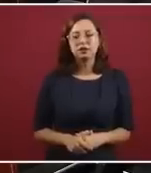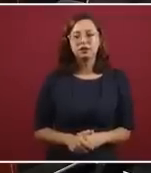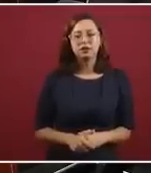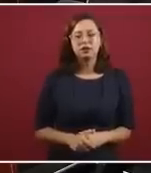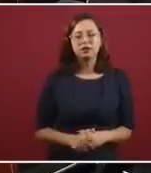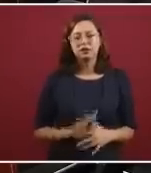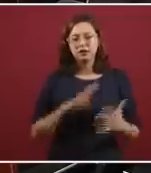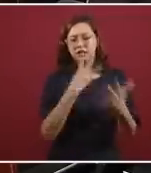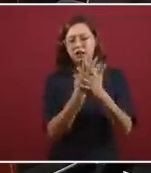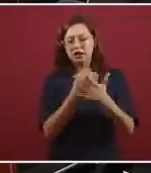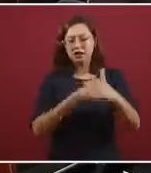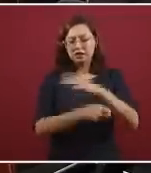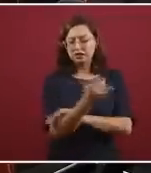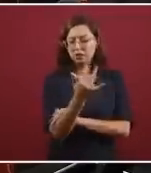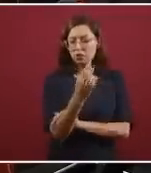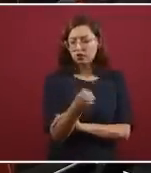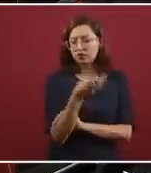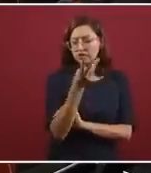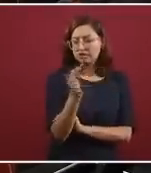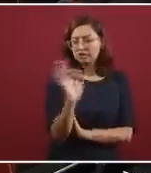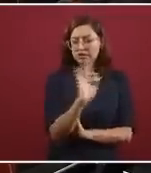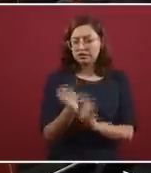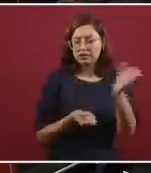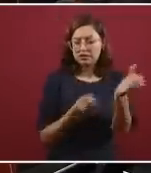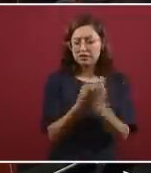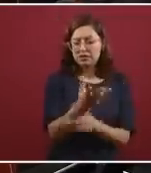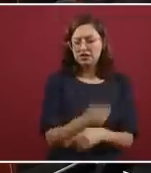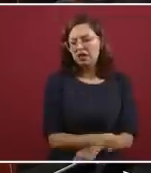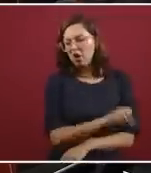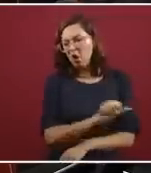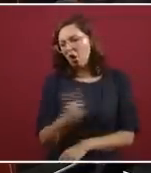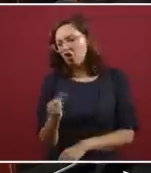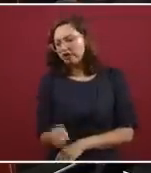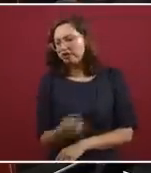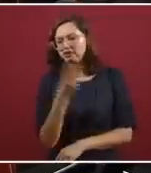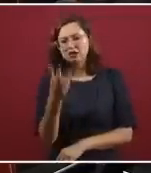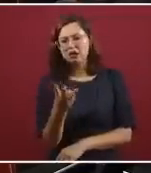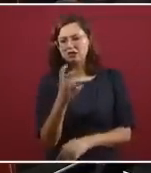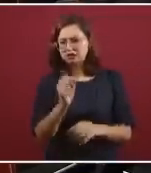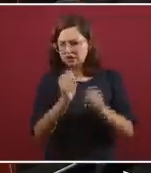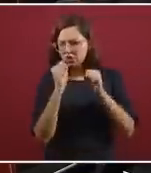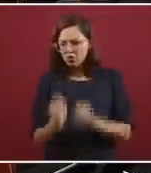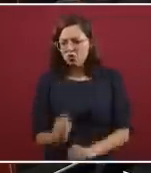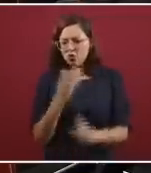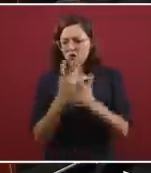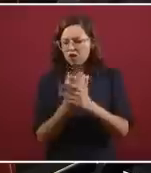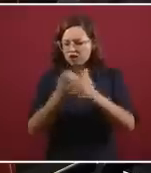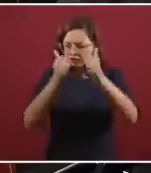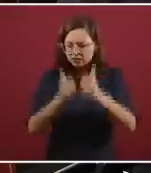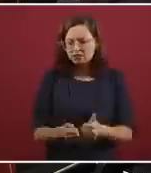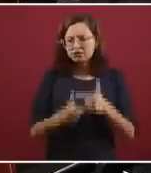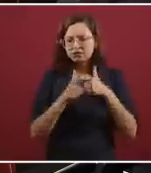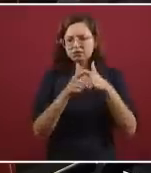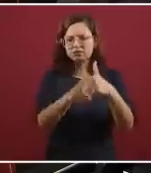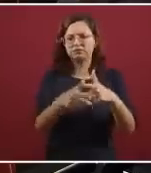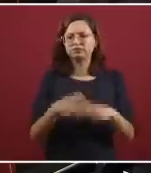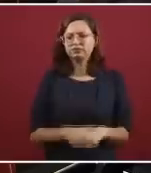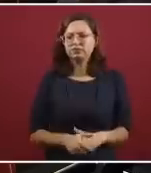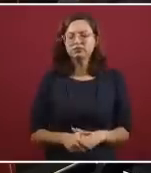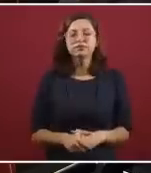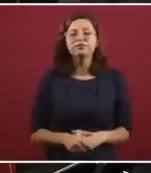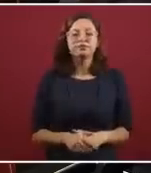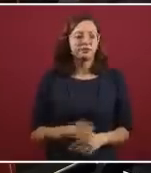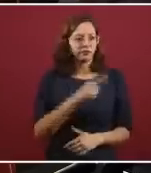tenidas dice que 50 podrían quedar en libertad cuáles son las tres personas de las que ustedes tienen seguridad que seguirán los analistas lo hemos